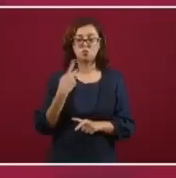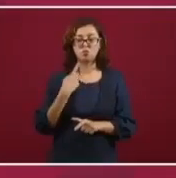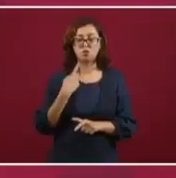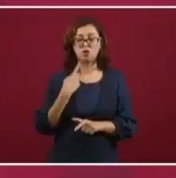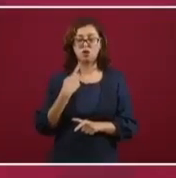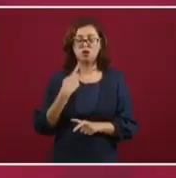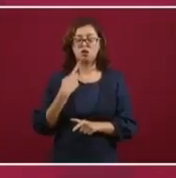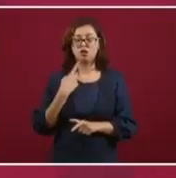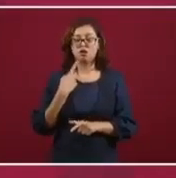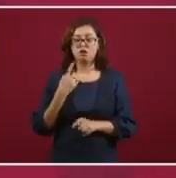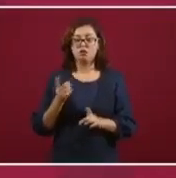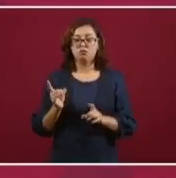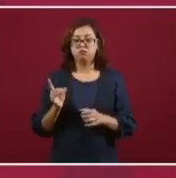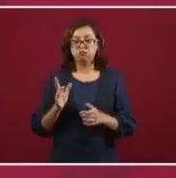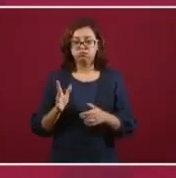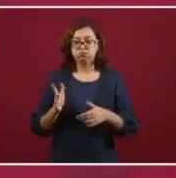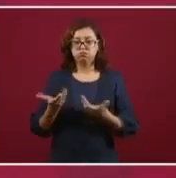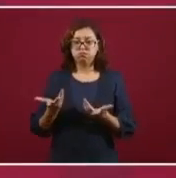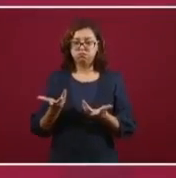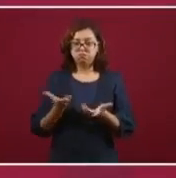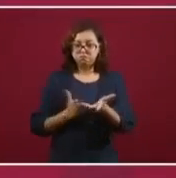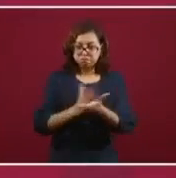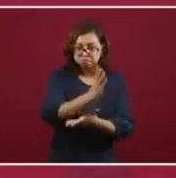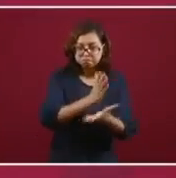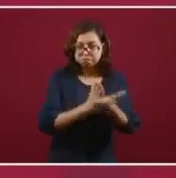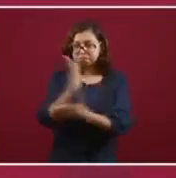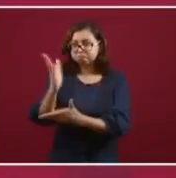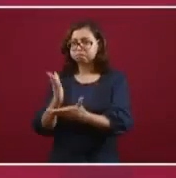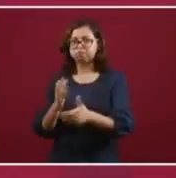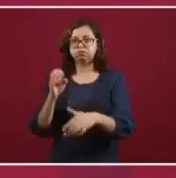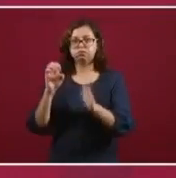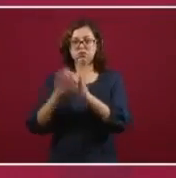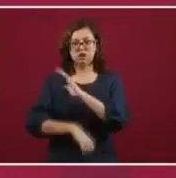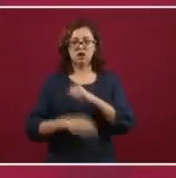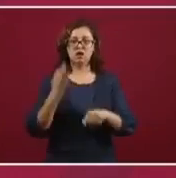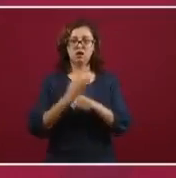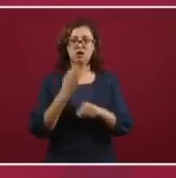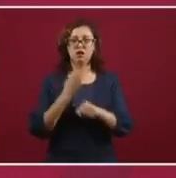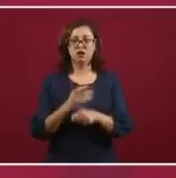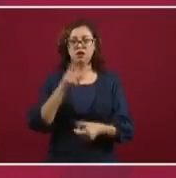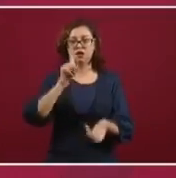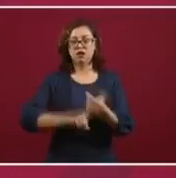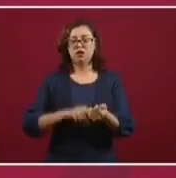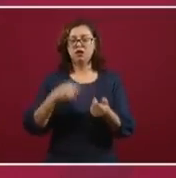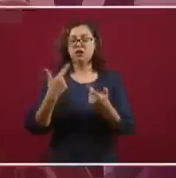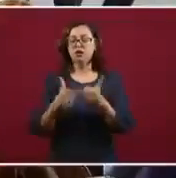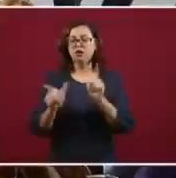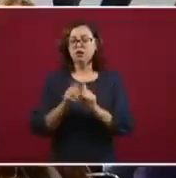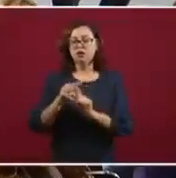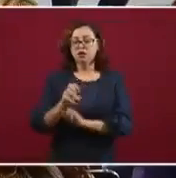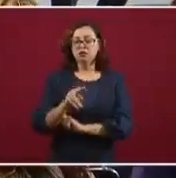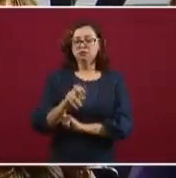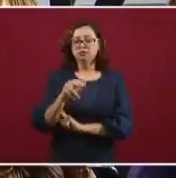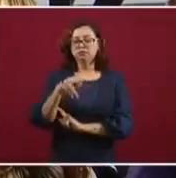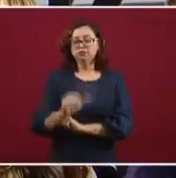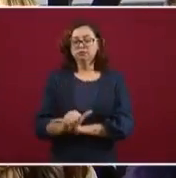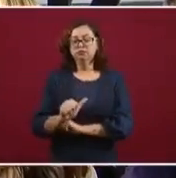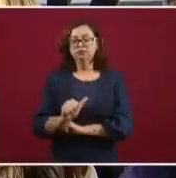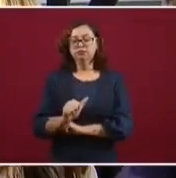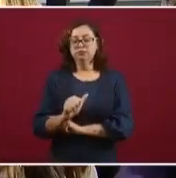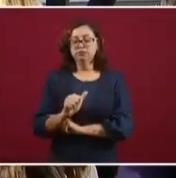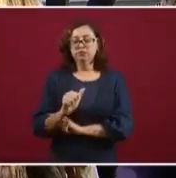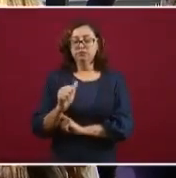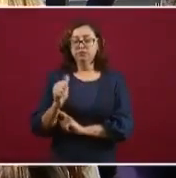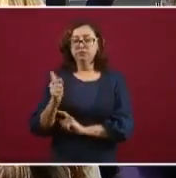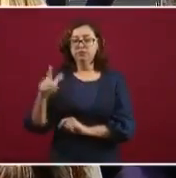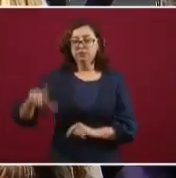está ahora llevándose a cabo en Morena. El funcionario que